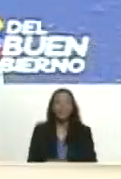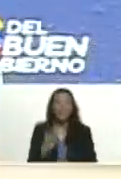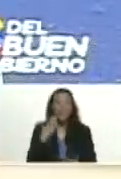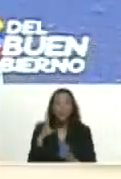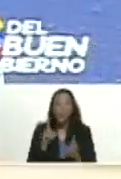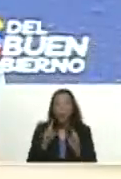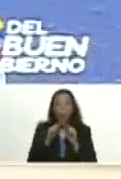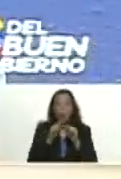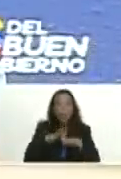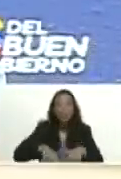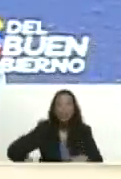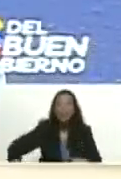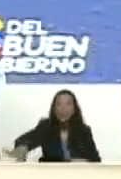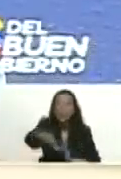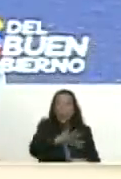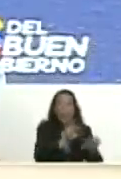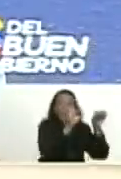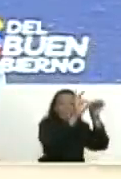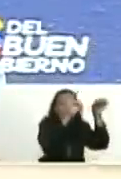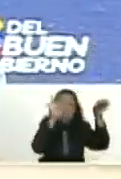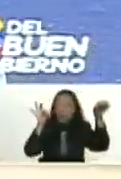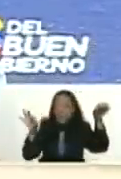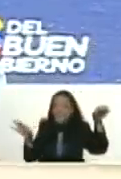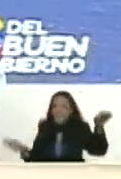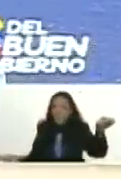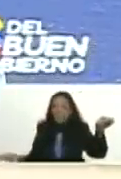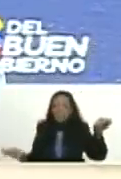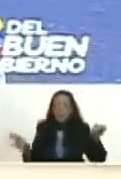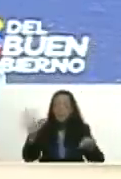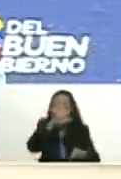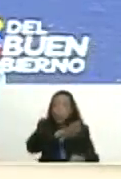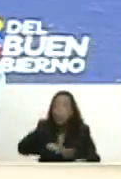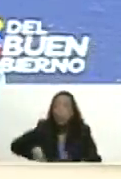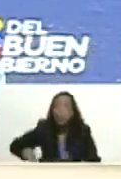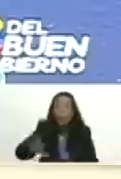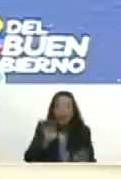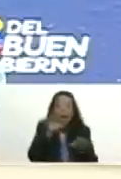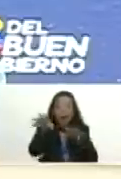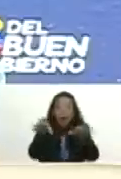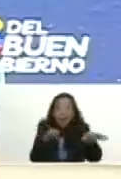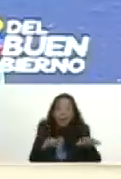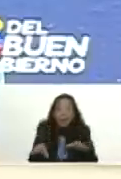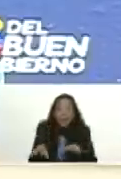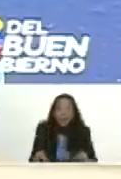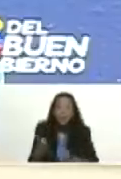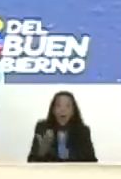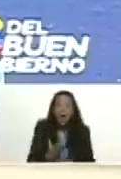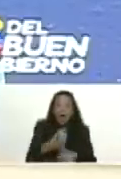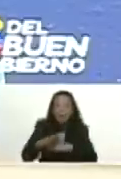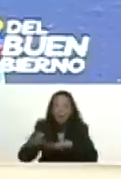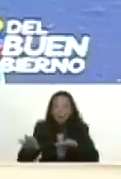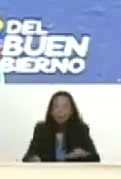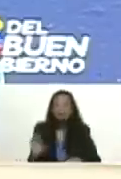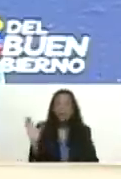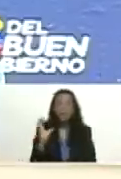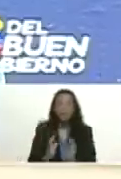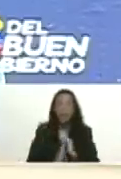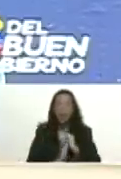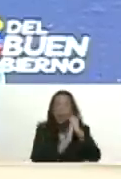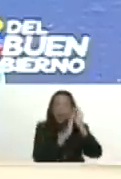de punta a punta Venezuela aquí, en este puesto de comando, representado por sus líderes y por sus